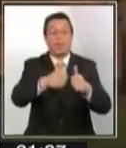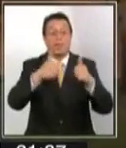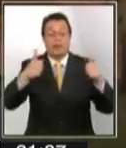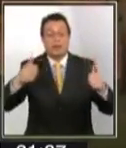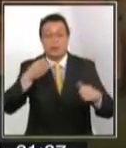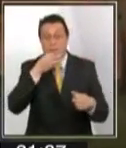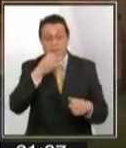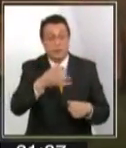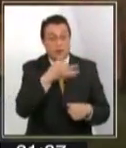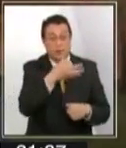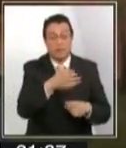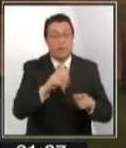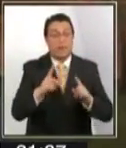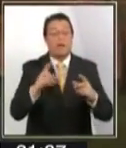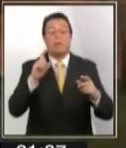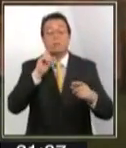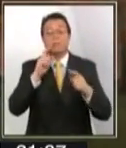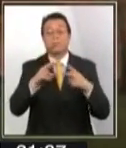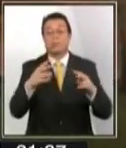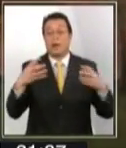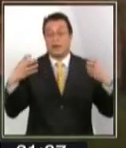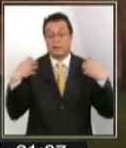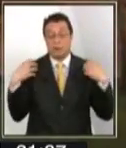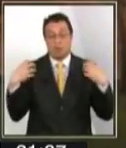parte de los respectivos responsables